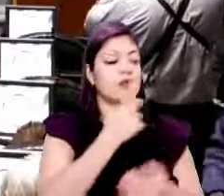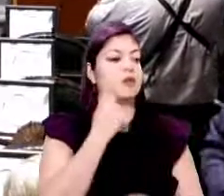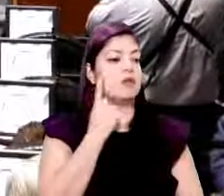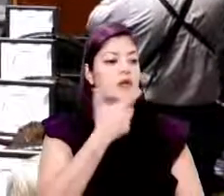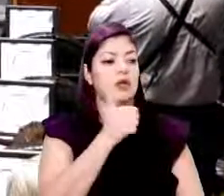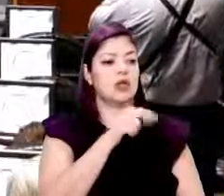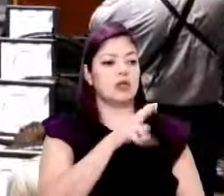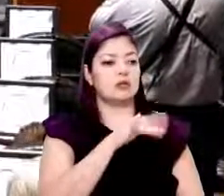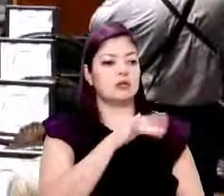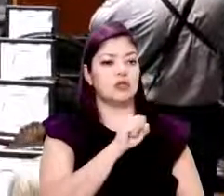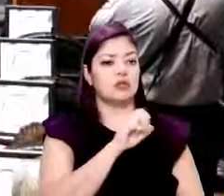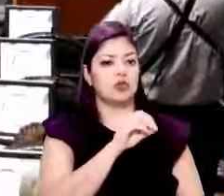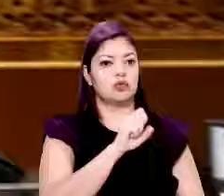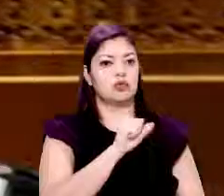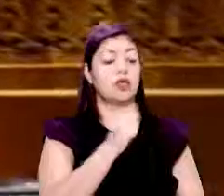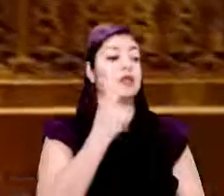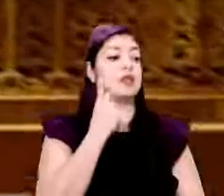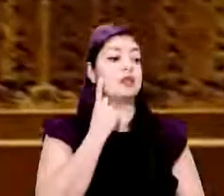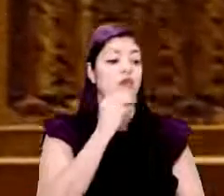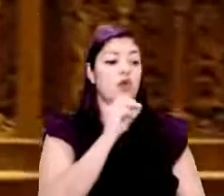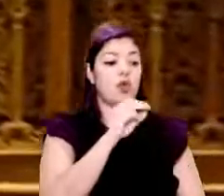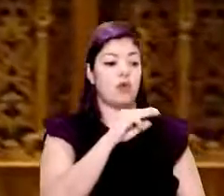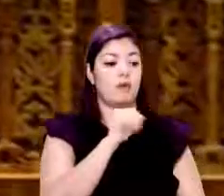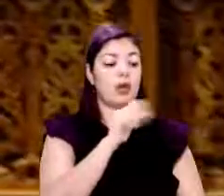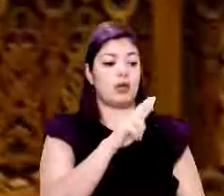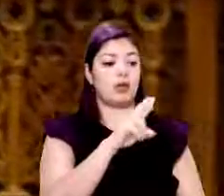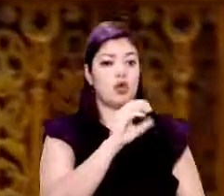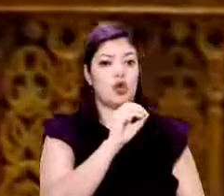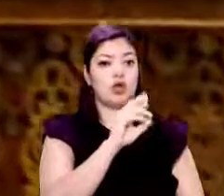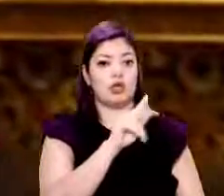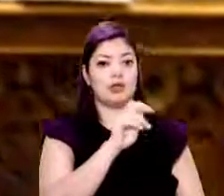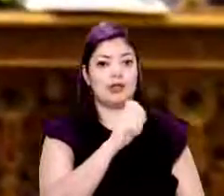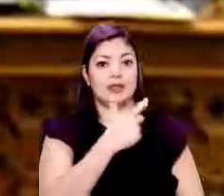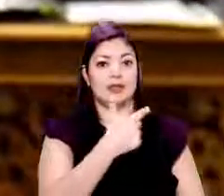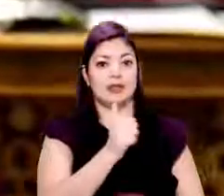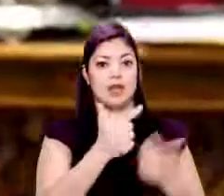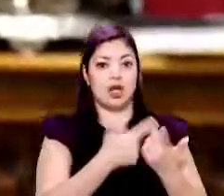El diputado Omar Ortega Álvarez, del Grupo Parlamentario del Partido de la Revolución.